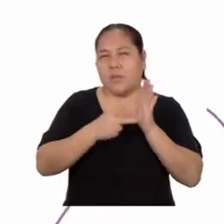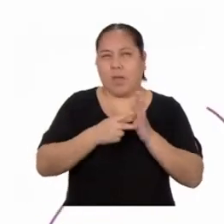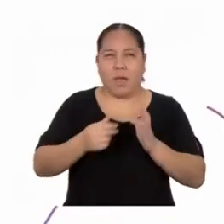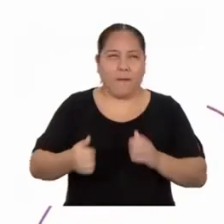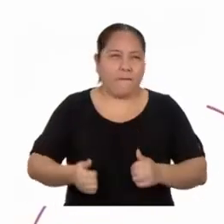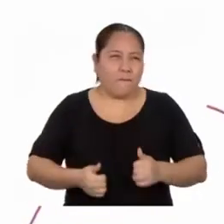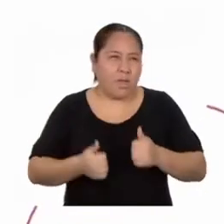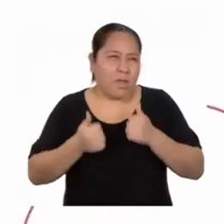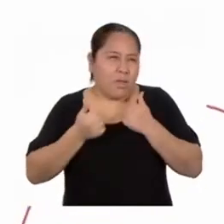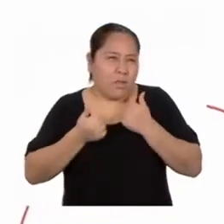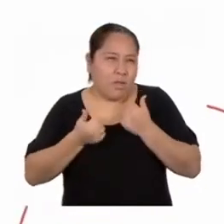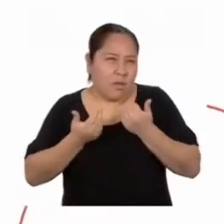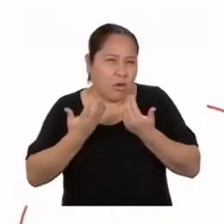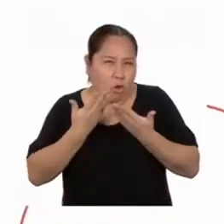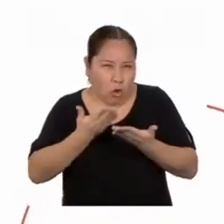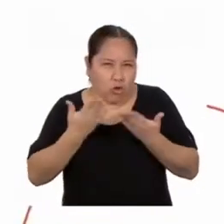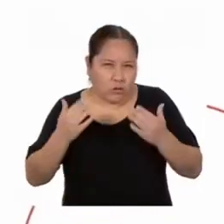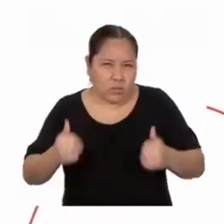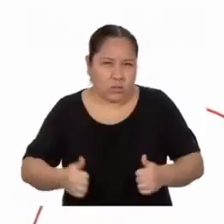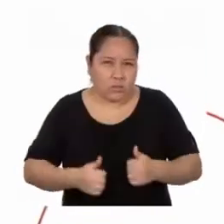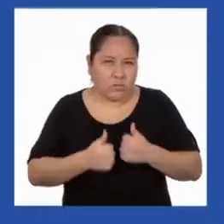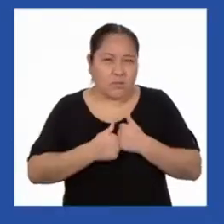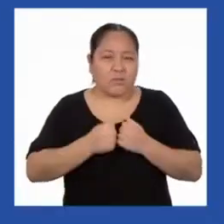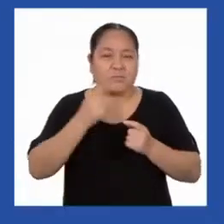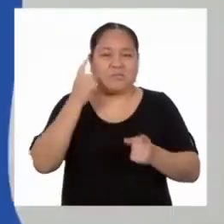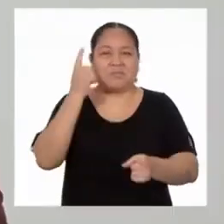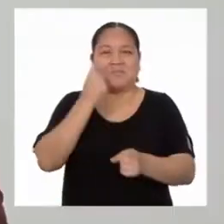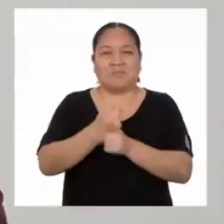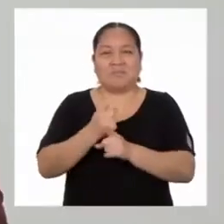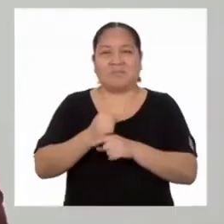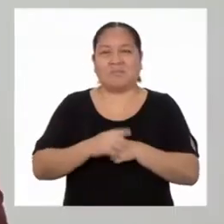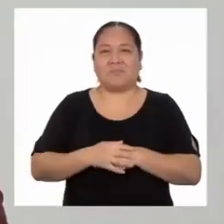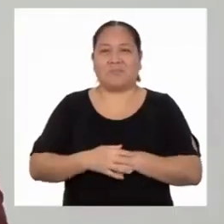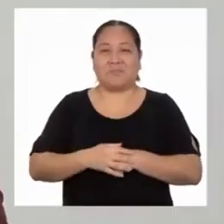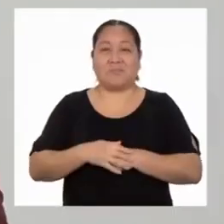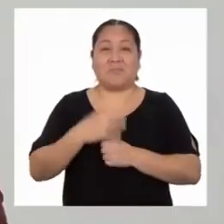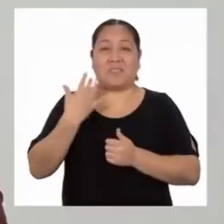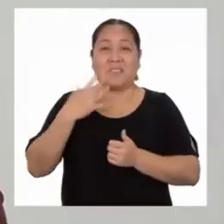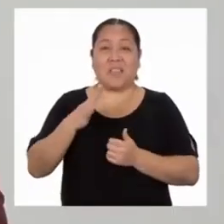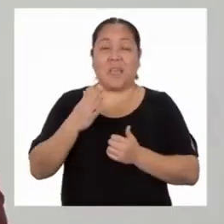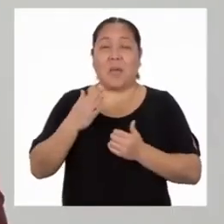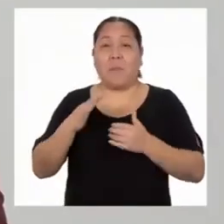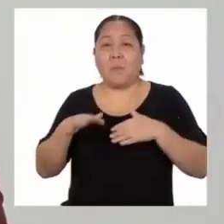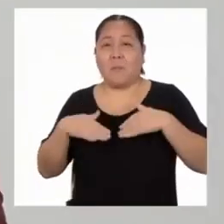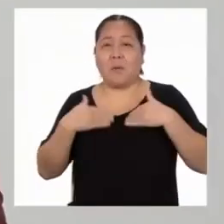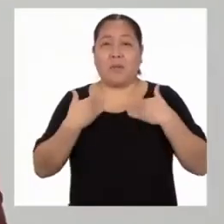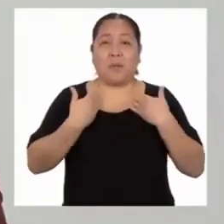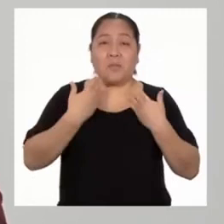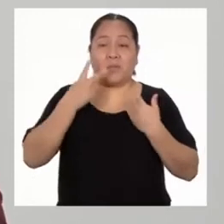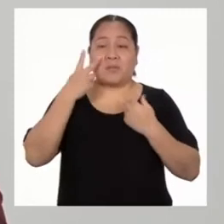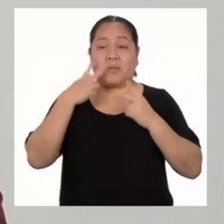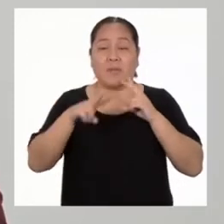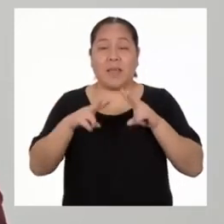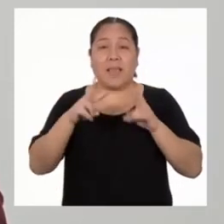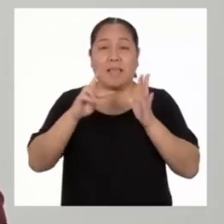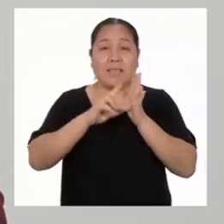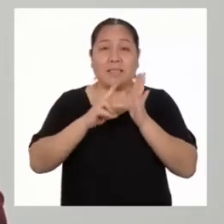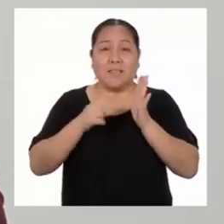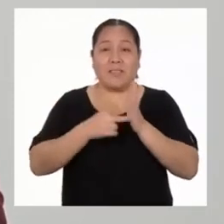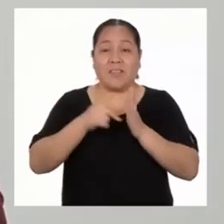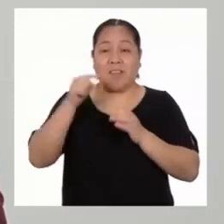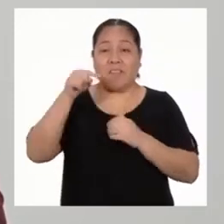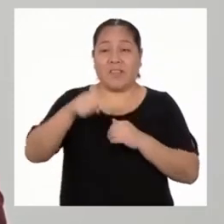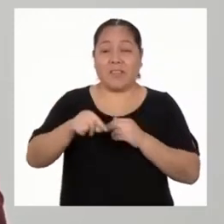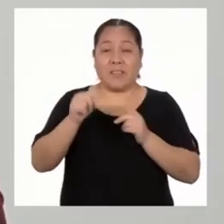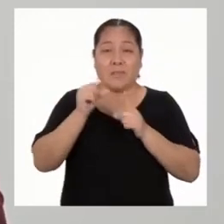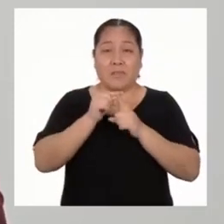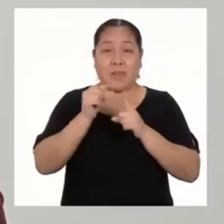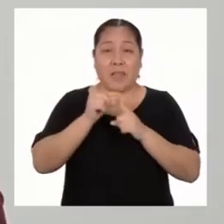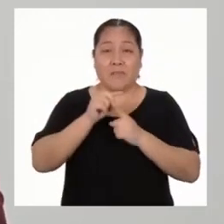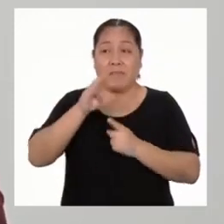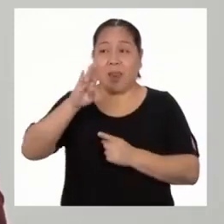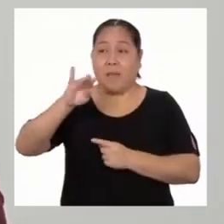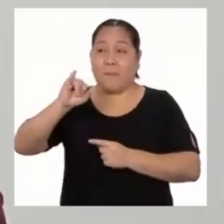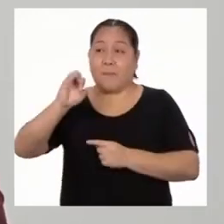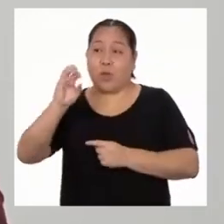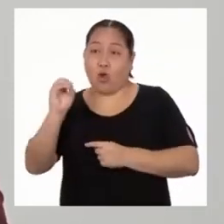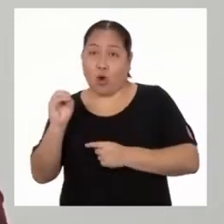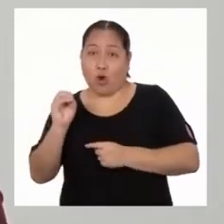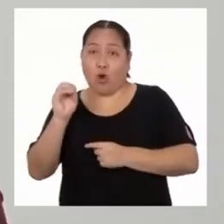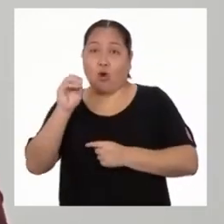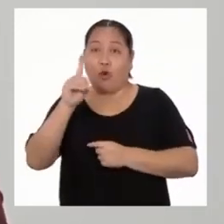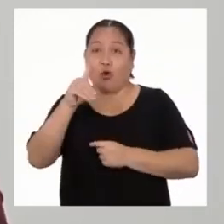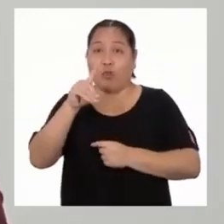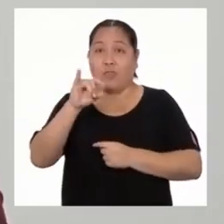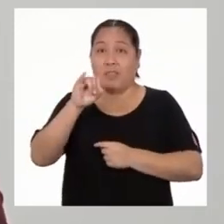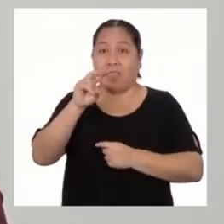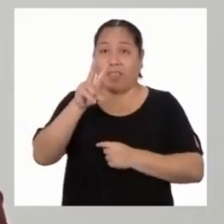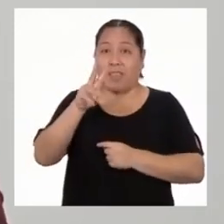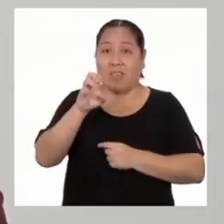vivos. ¡Excelente! Ya podemos entonces determinar el significado de la palabra biodiversidad. ¿Te